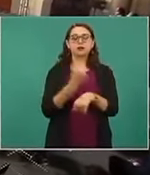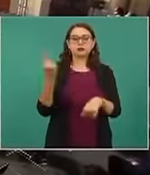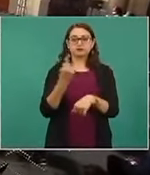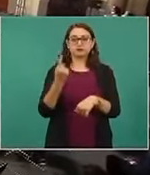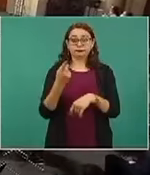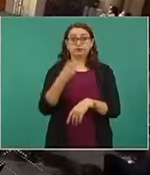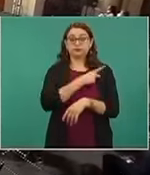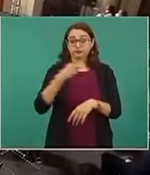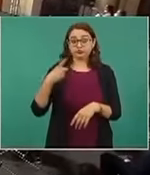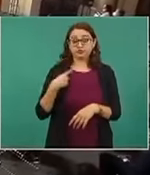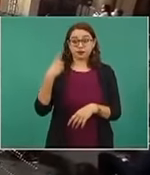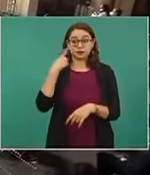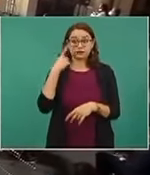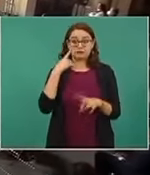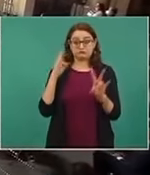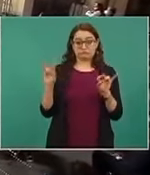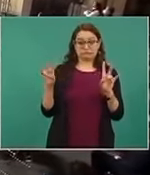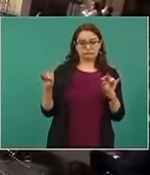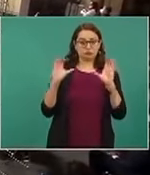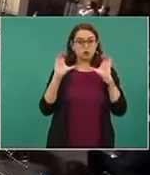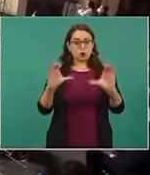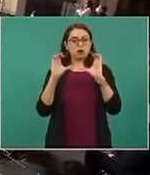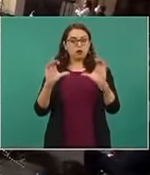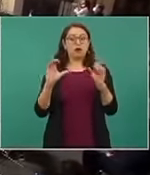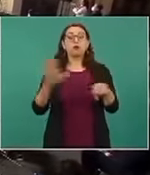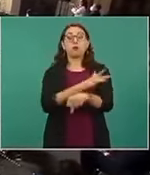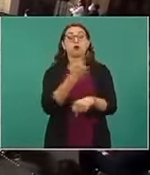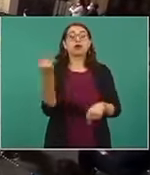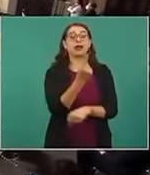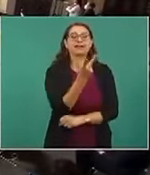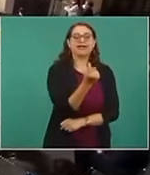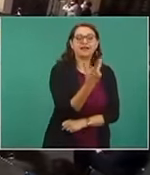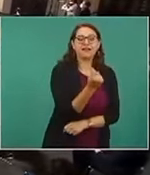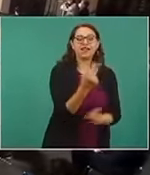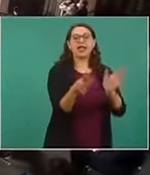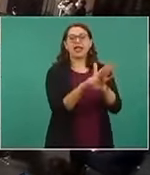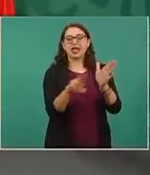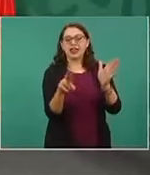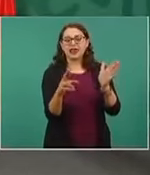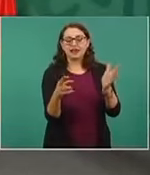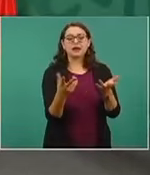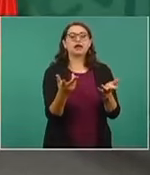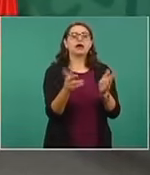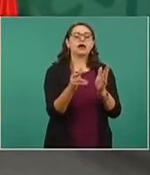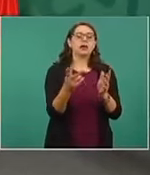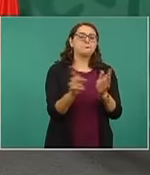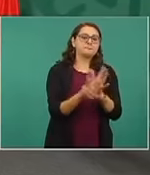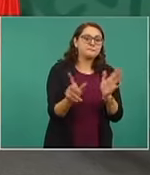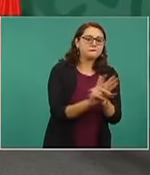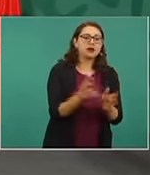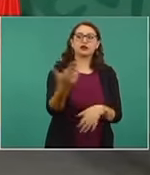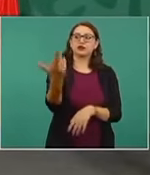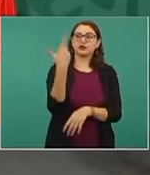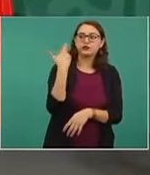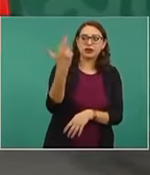nos manipulen en los medios, porque la mayoría de los medios de información pues